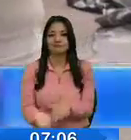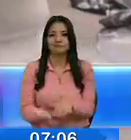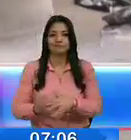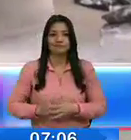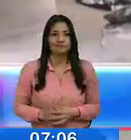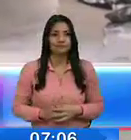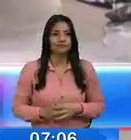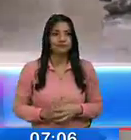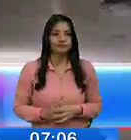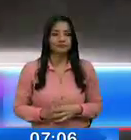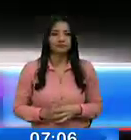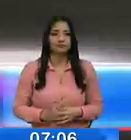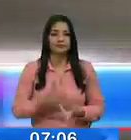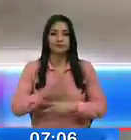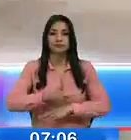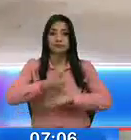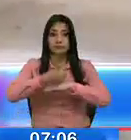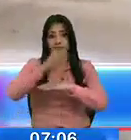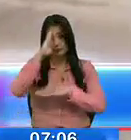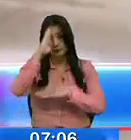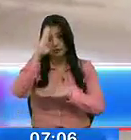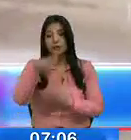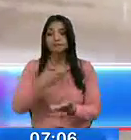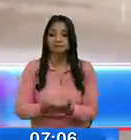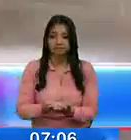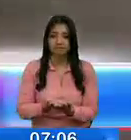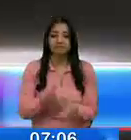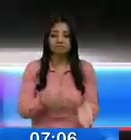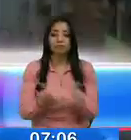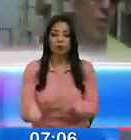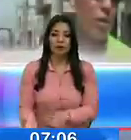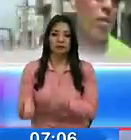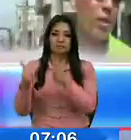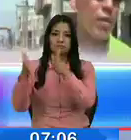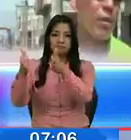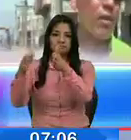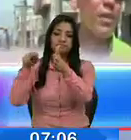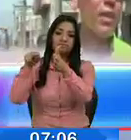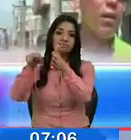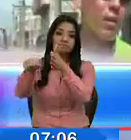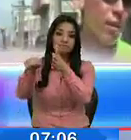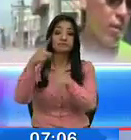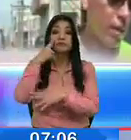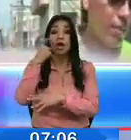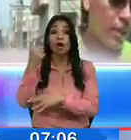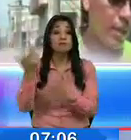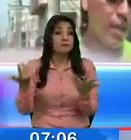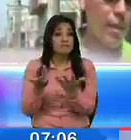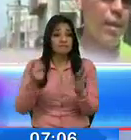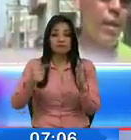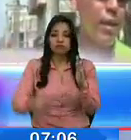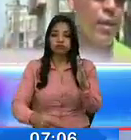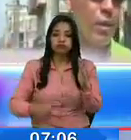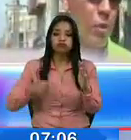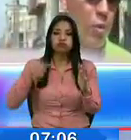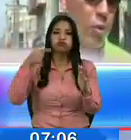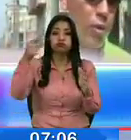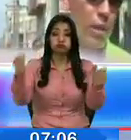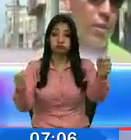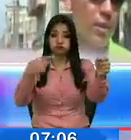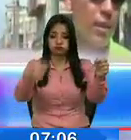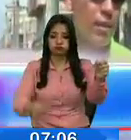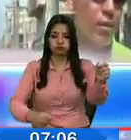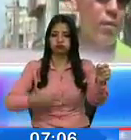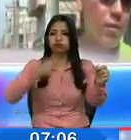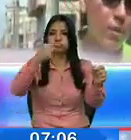Elementos de la policía llegaron al lugar para hacer el levantamiento del cadáver. Este ciudadano se encontraba haciendo el aseo de la maquinaria. Es producto de